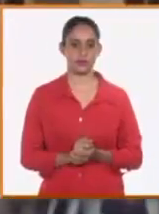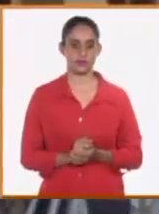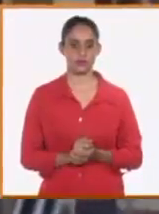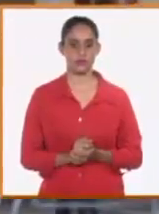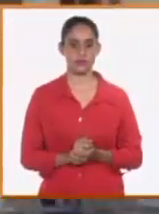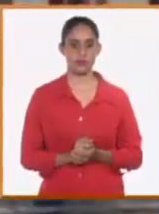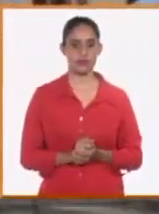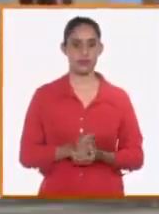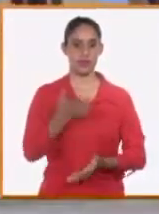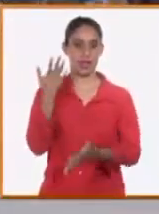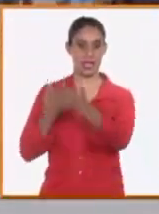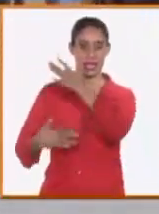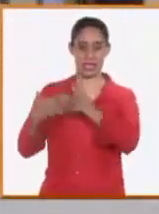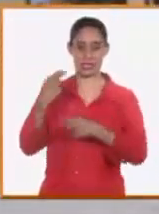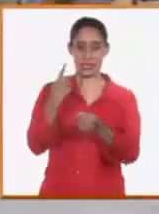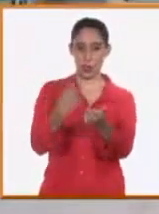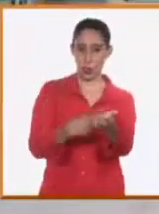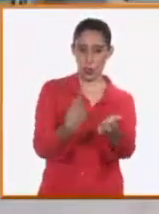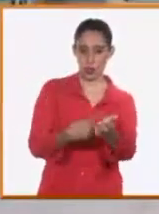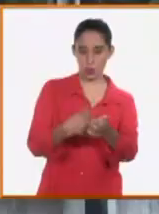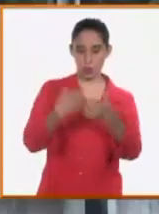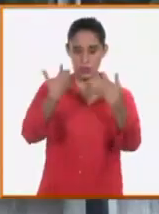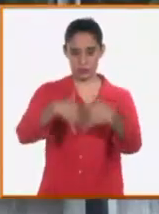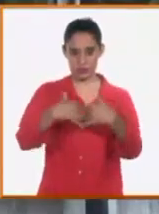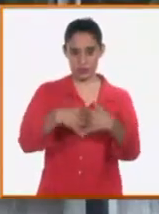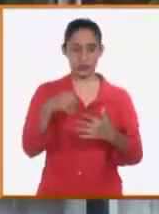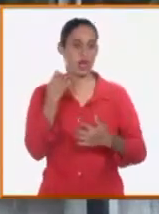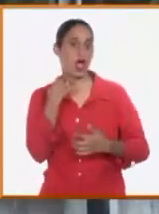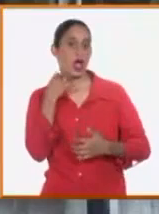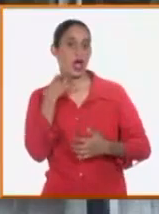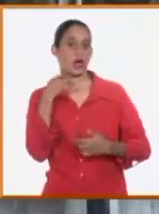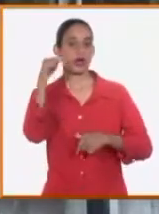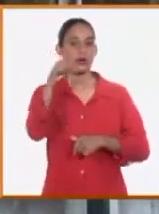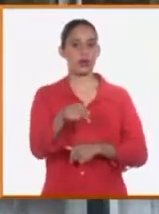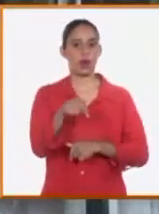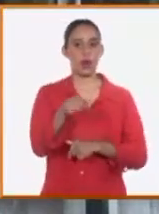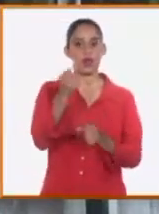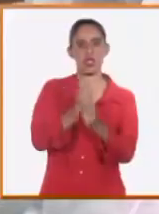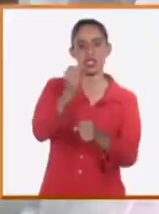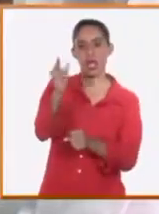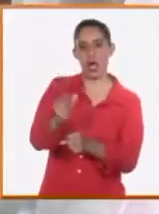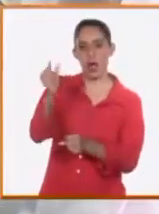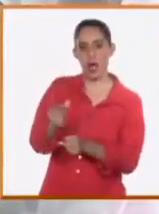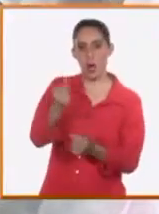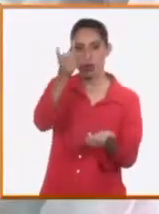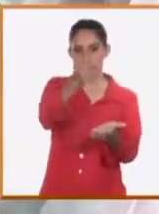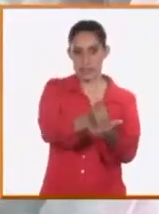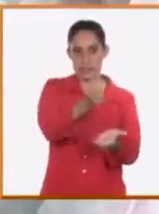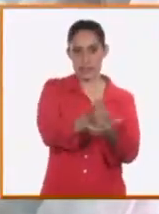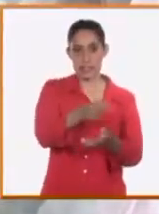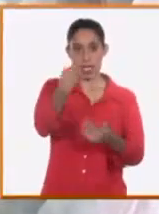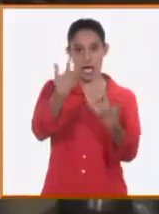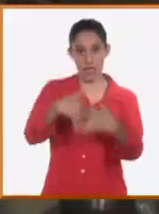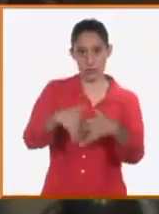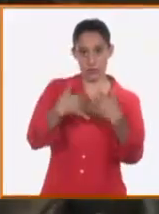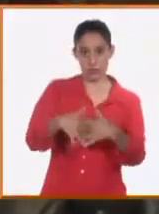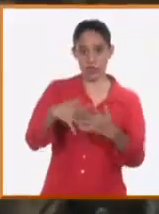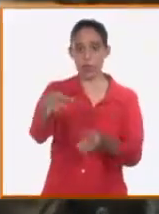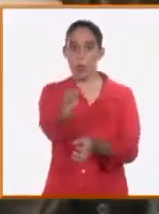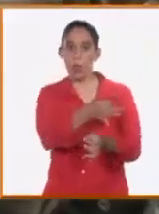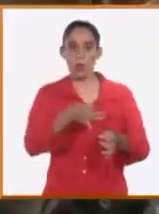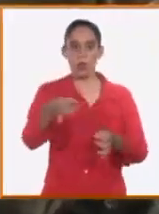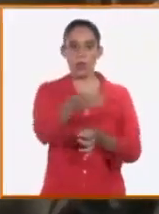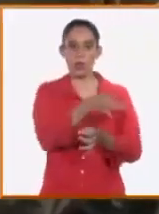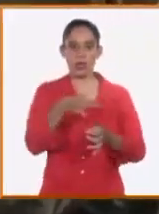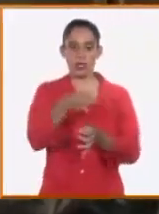Herederos de una larga tradición en la fabricación de ron ligero, los trabajadores de la Ronera Central Agustín Rodríguez Mena, ubicada en el municipio de